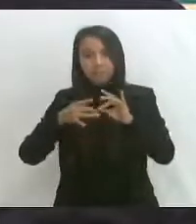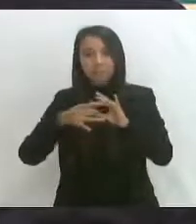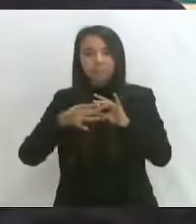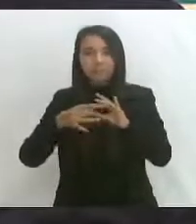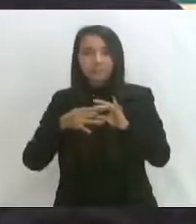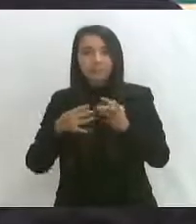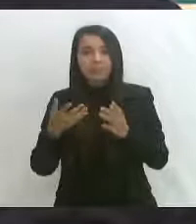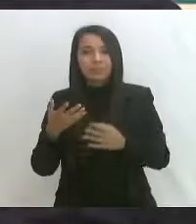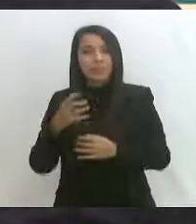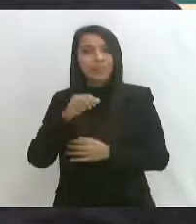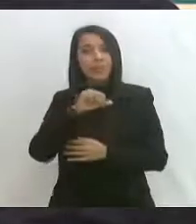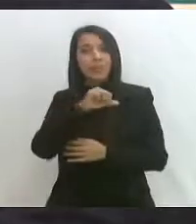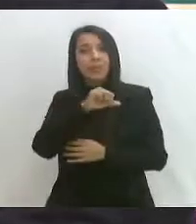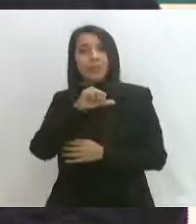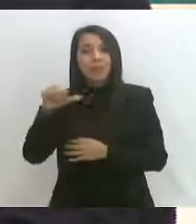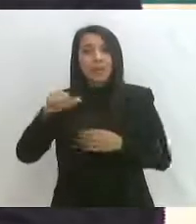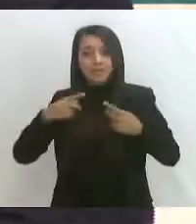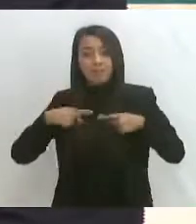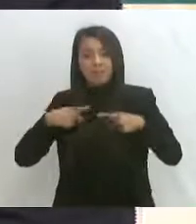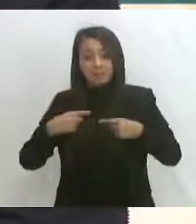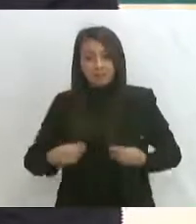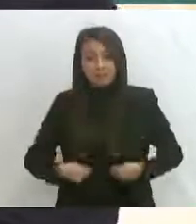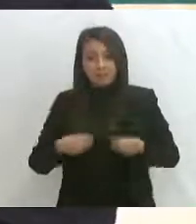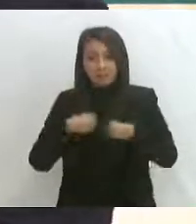los que viven aquí en Rosarito